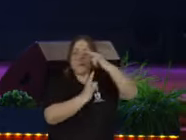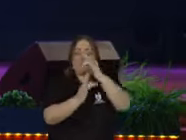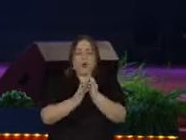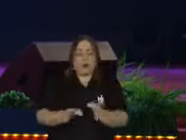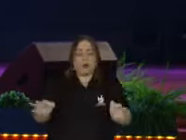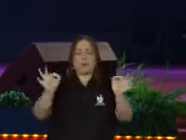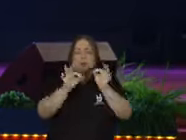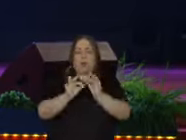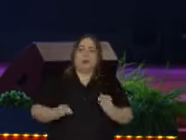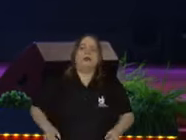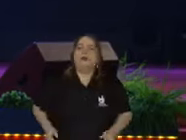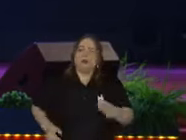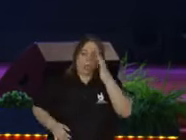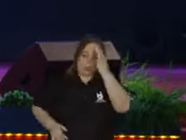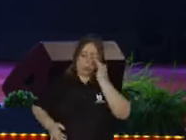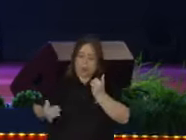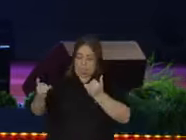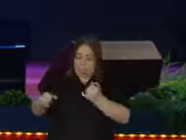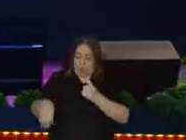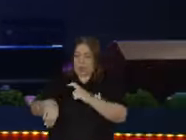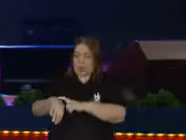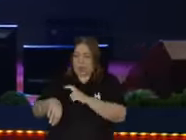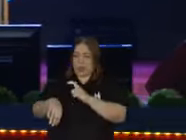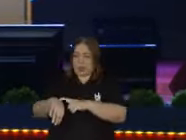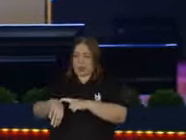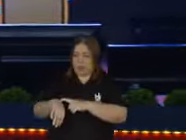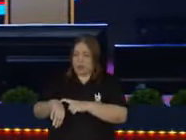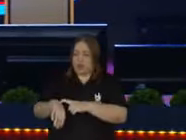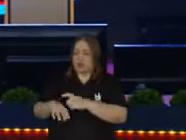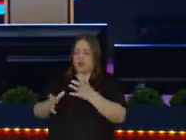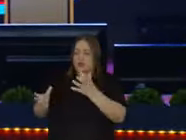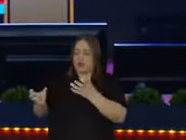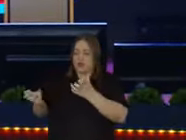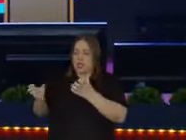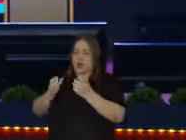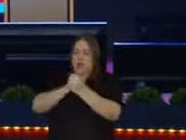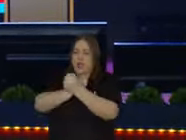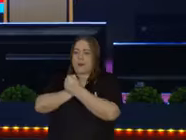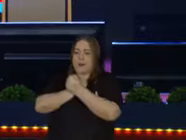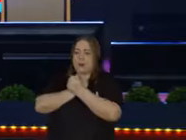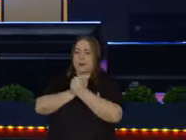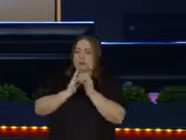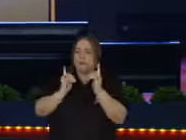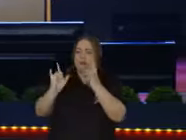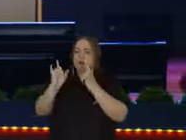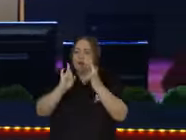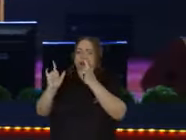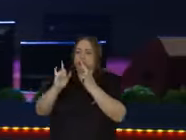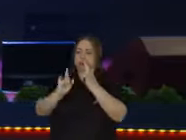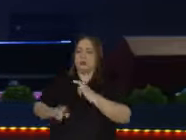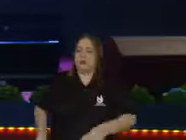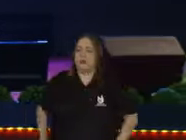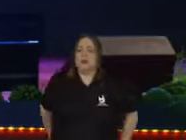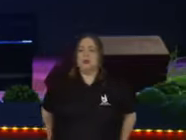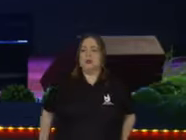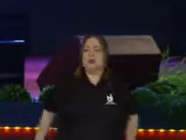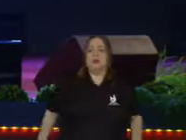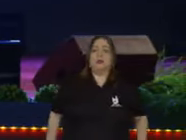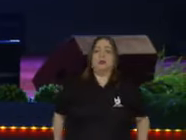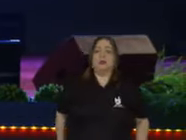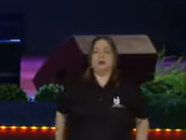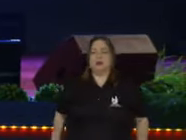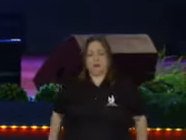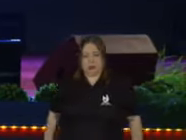esta etapa de mi vida yo quiero recuperar todos mis afectos. Y yo digo, me anoto. Yo también.